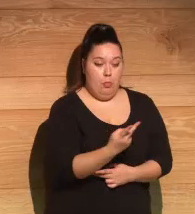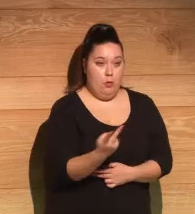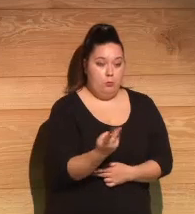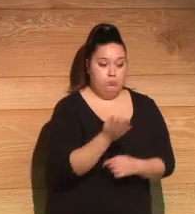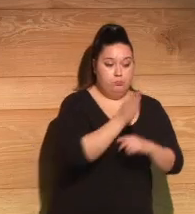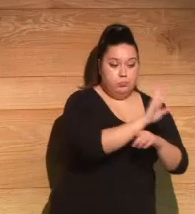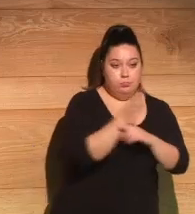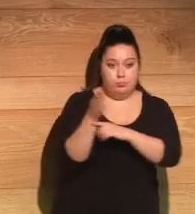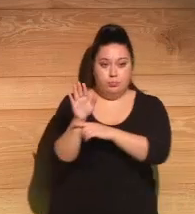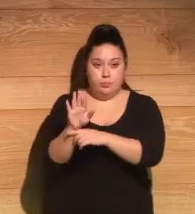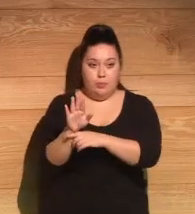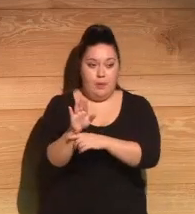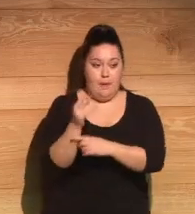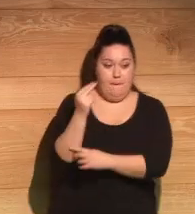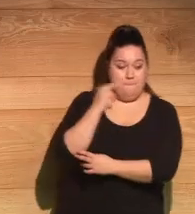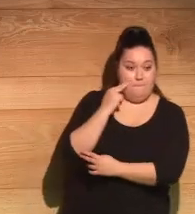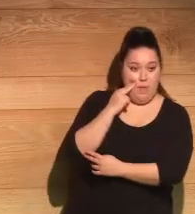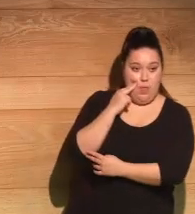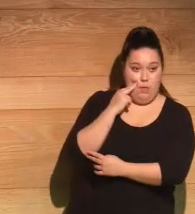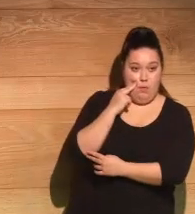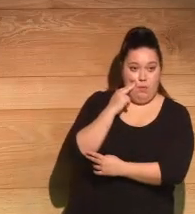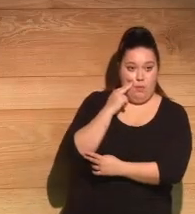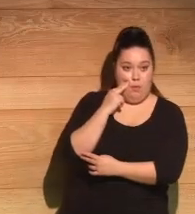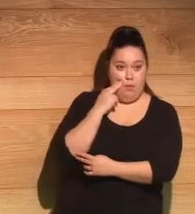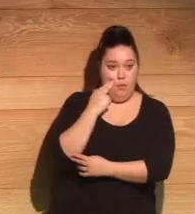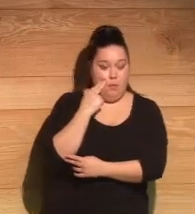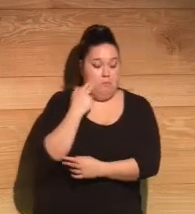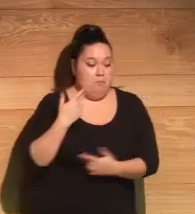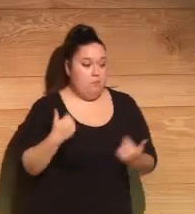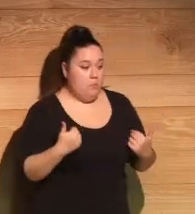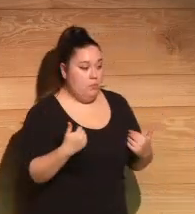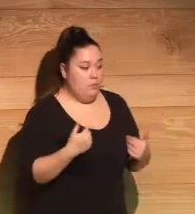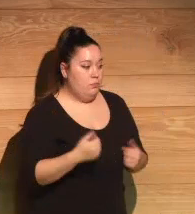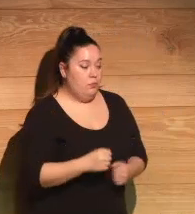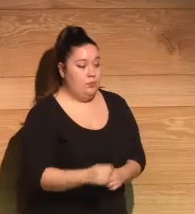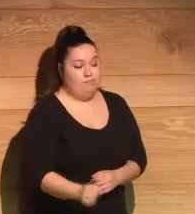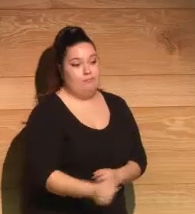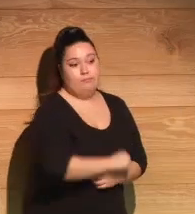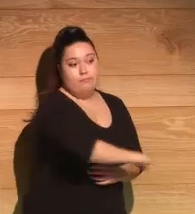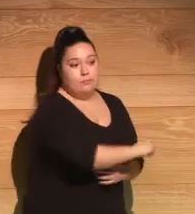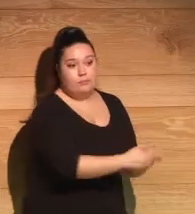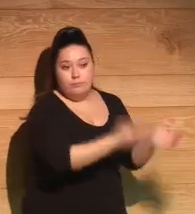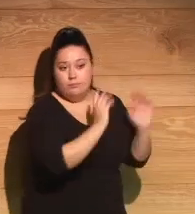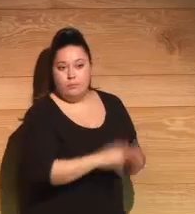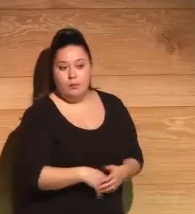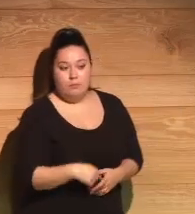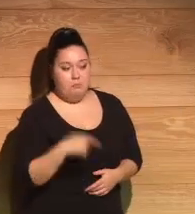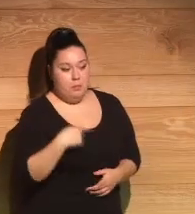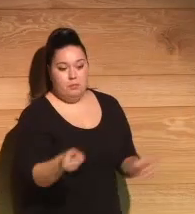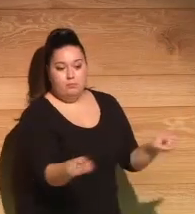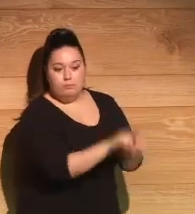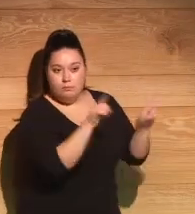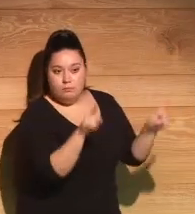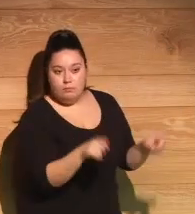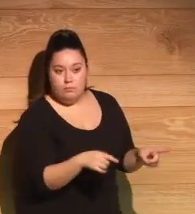la posición del miedo por un lado y la posición de iros a la mierda, porque a mí que más me da si